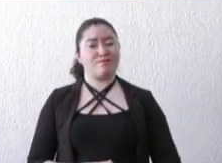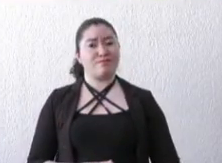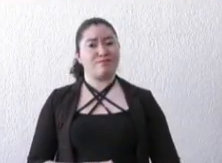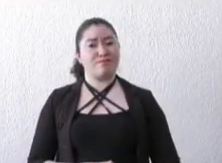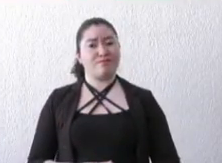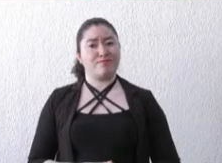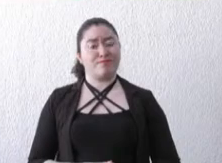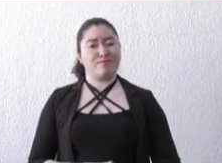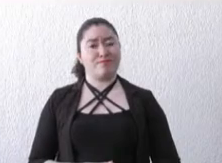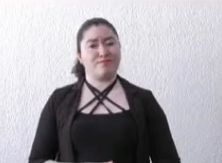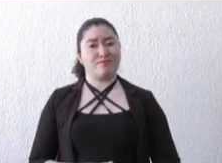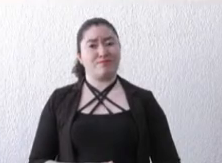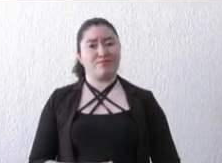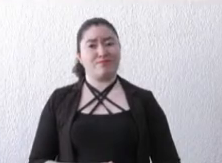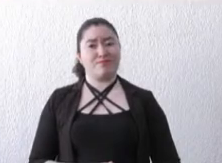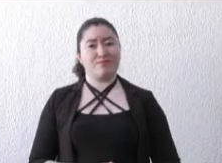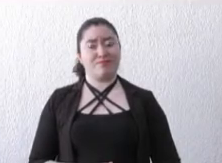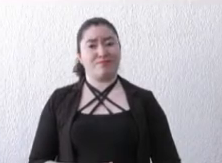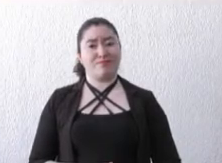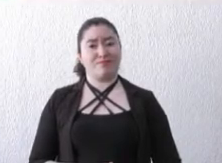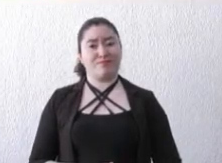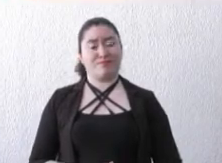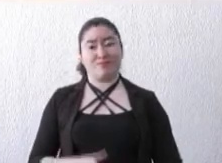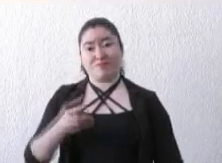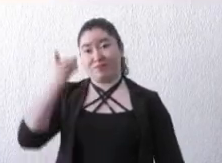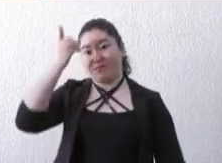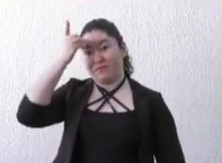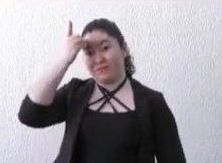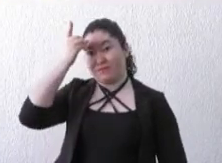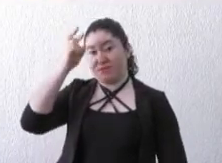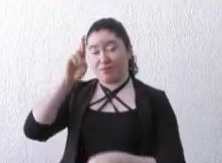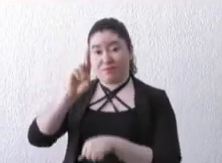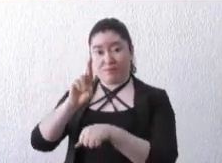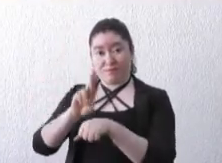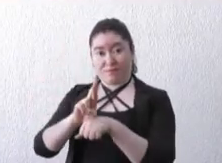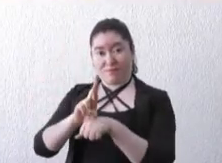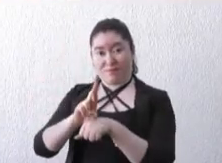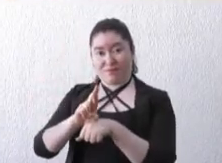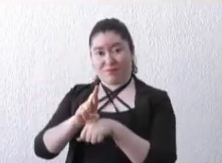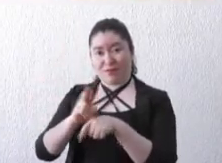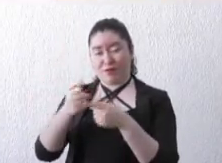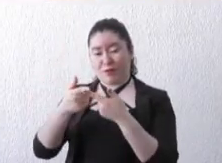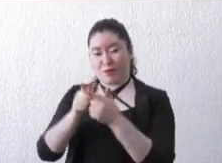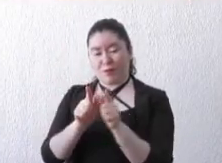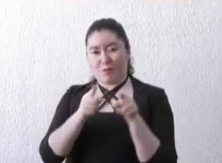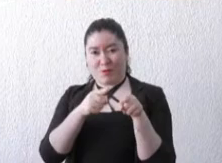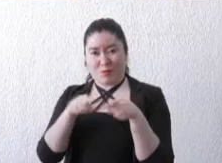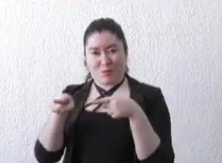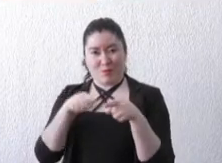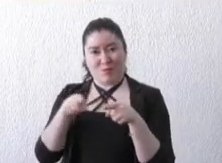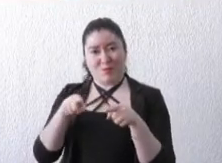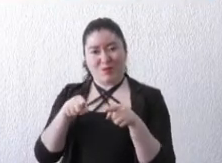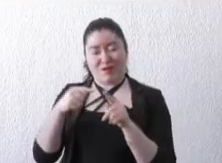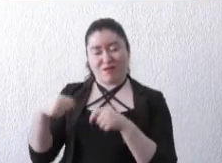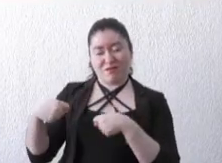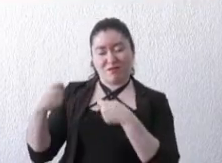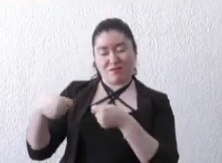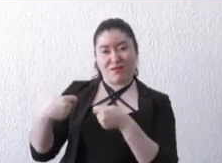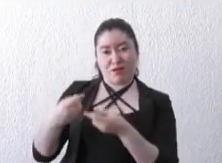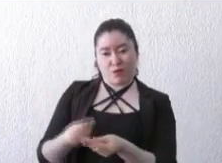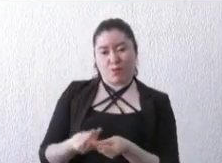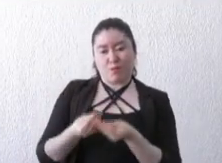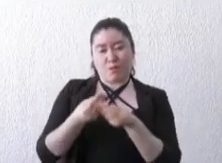le dará a el director de la orquesta típica de la ciudad las